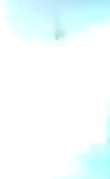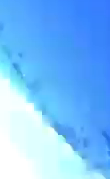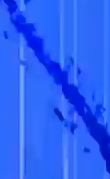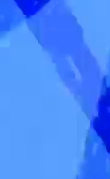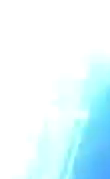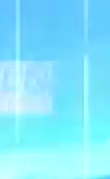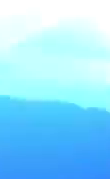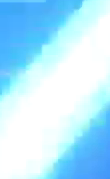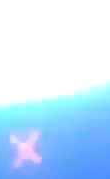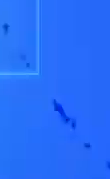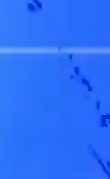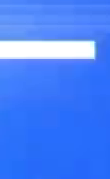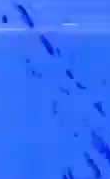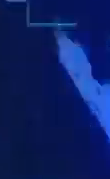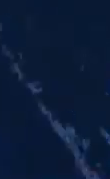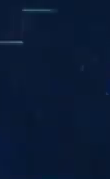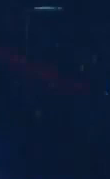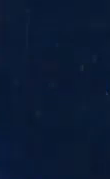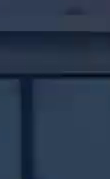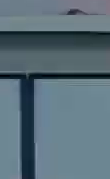gracias.